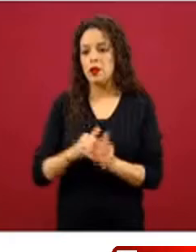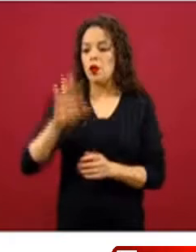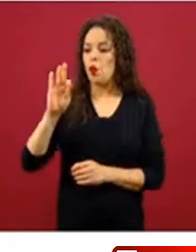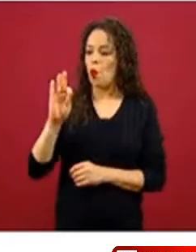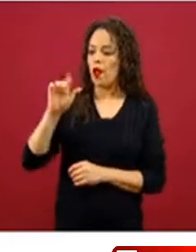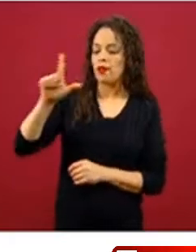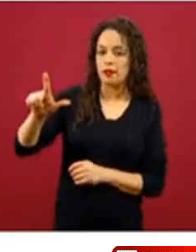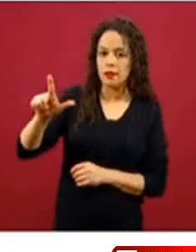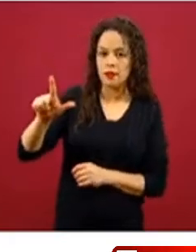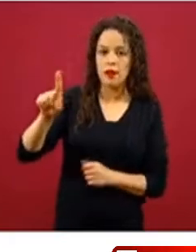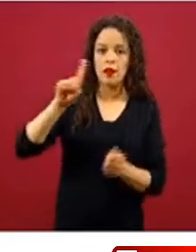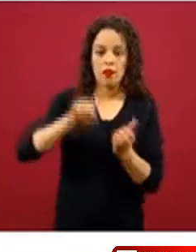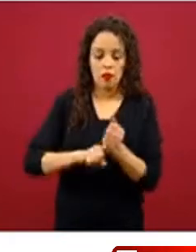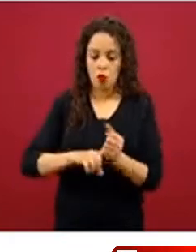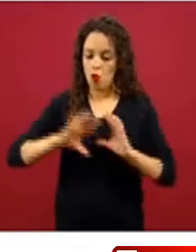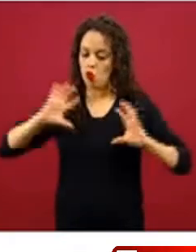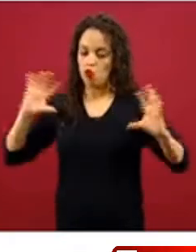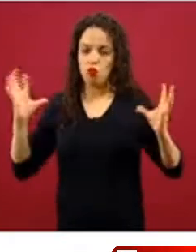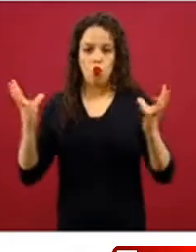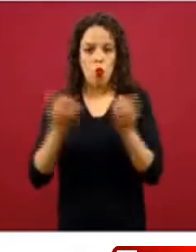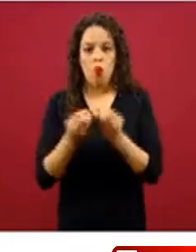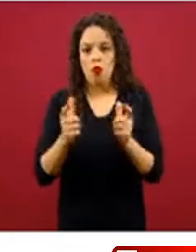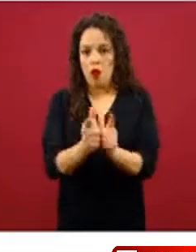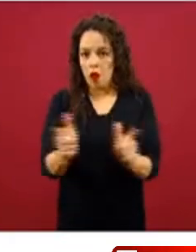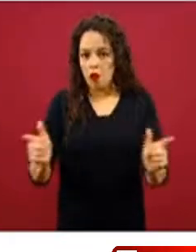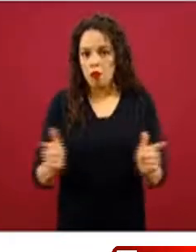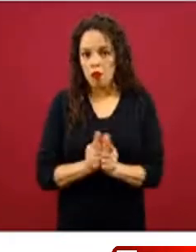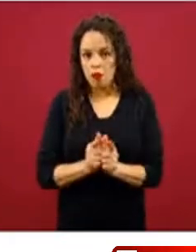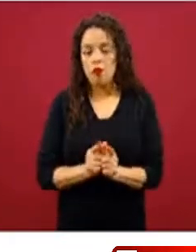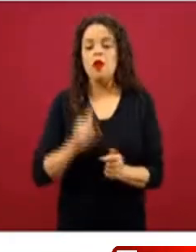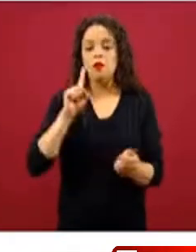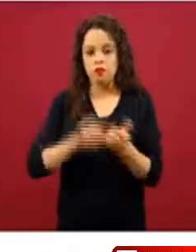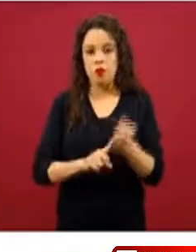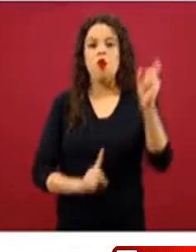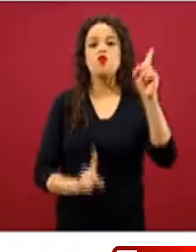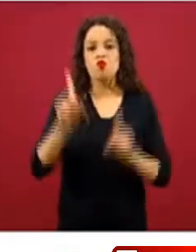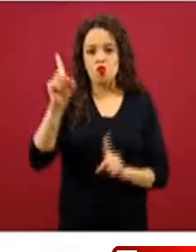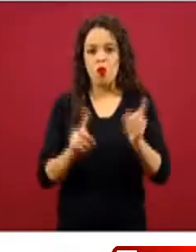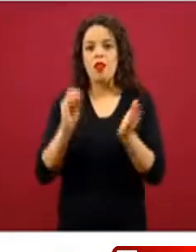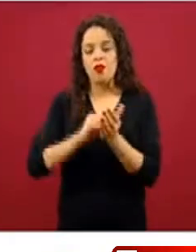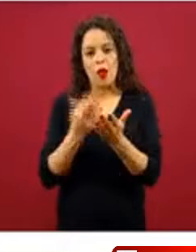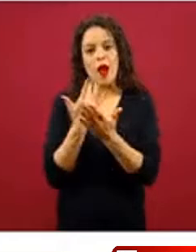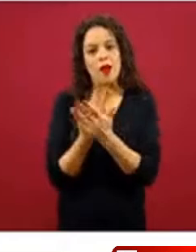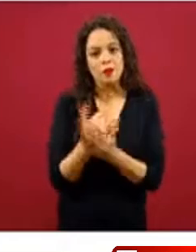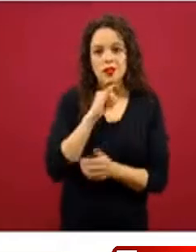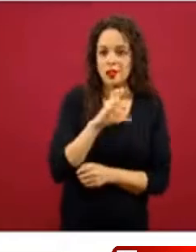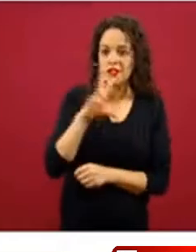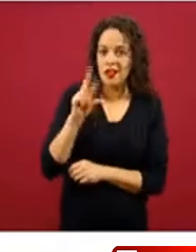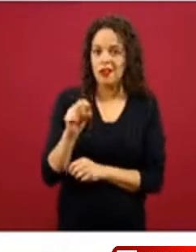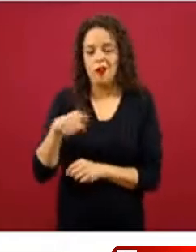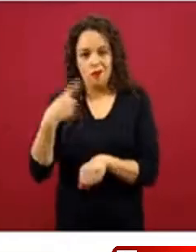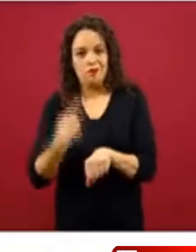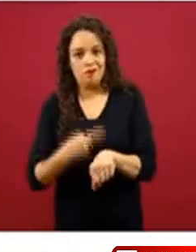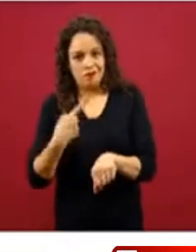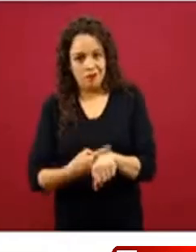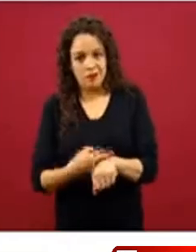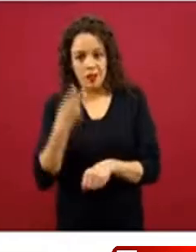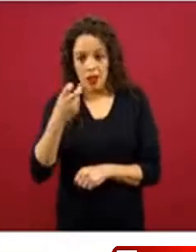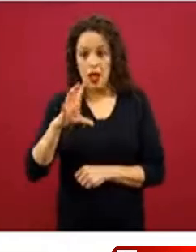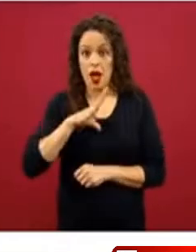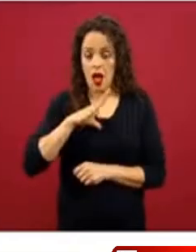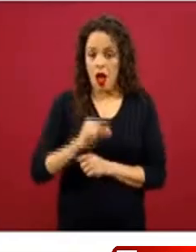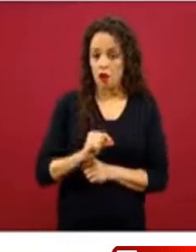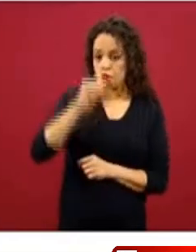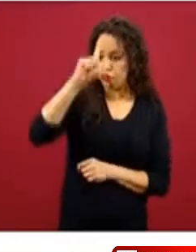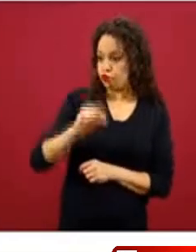43.047 del grupo total que está como aún sospechoso, y los tenemos también graficados y distribuidos por